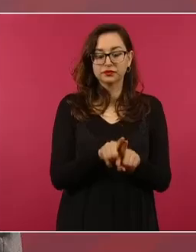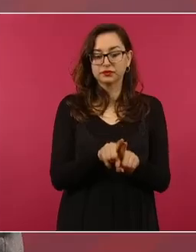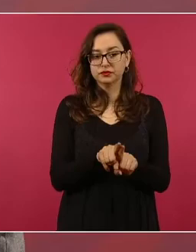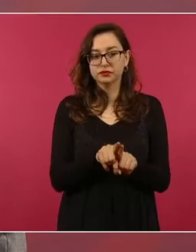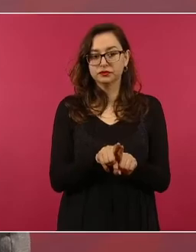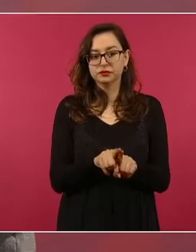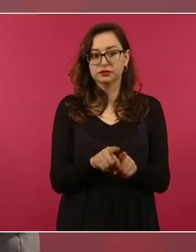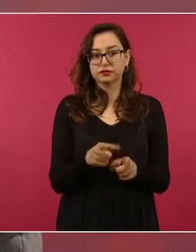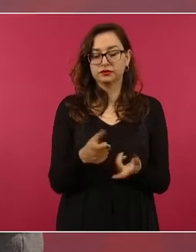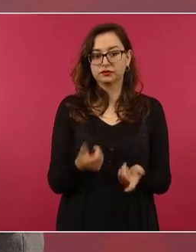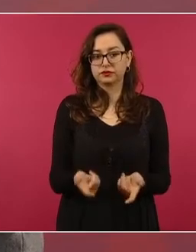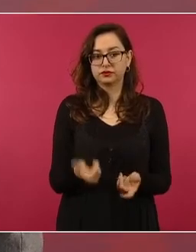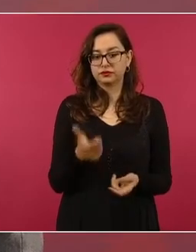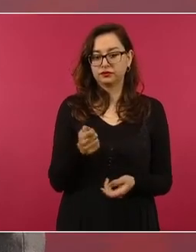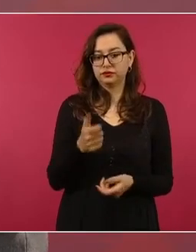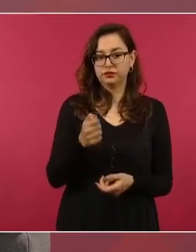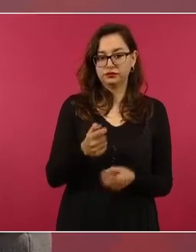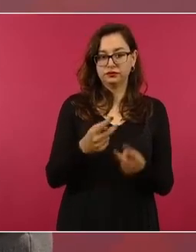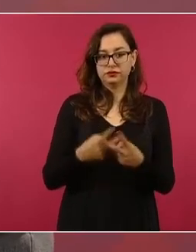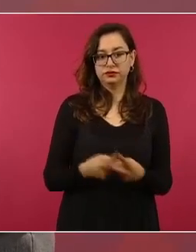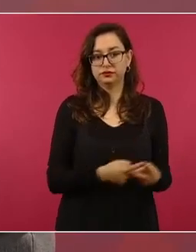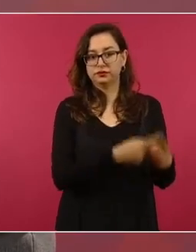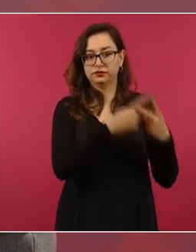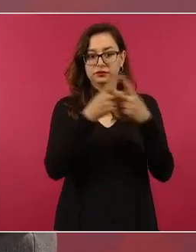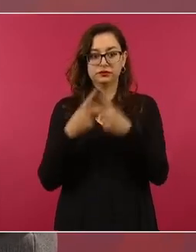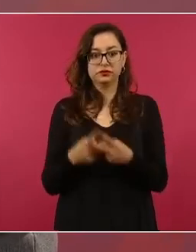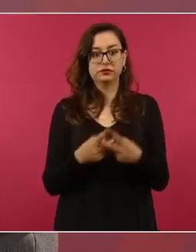¿cuándo Televisa nos iba a cubrir?